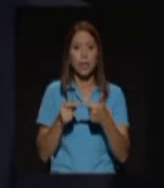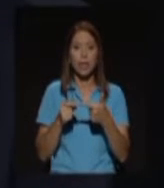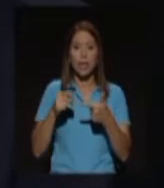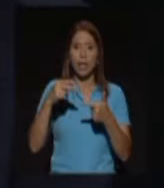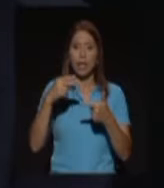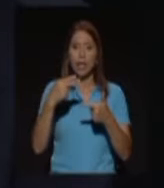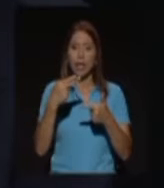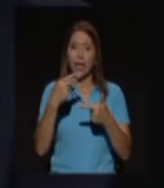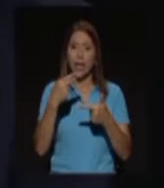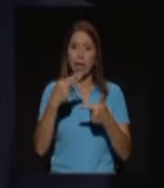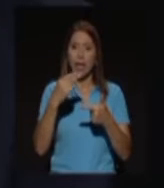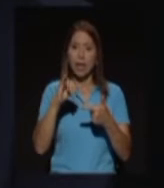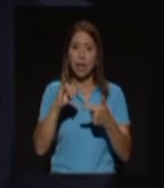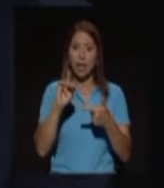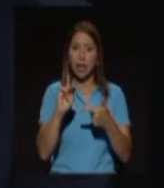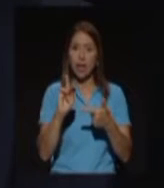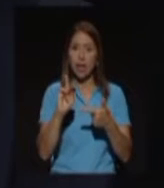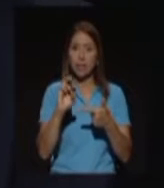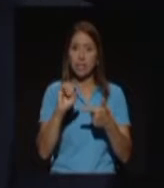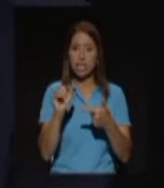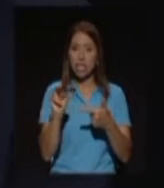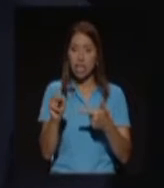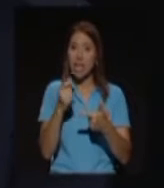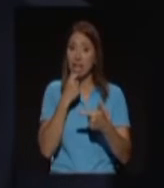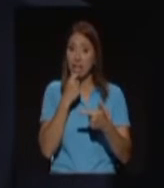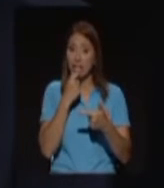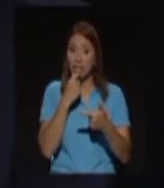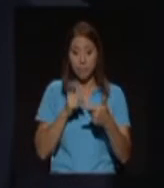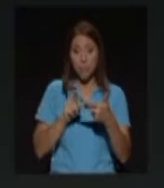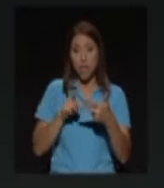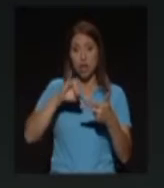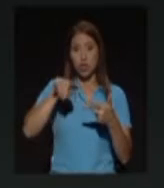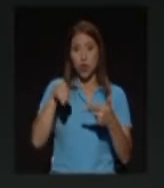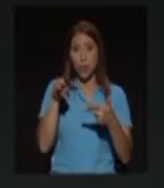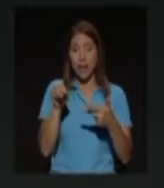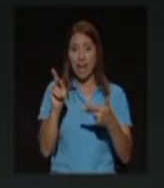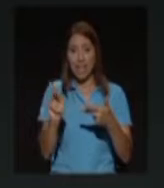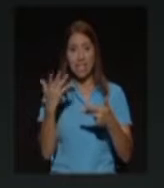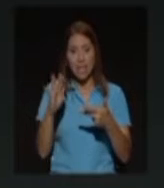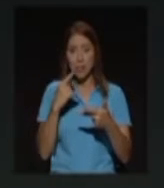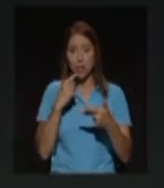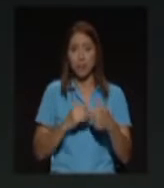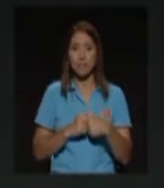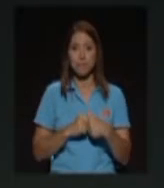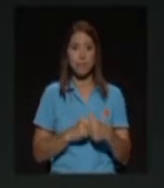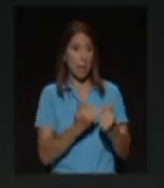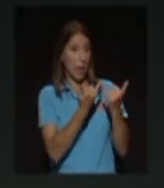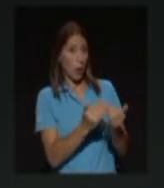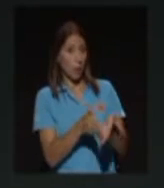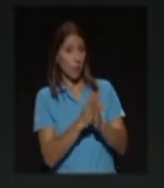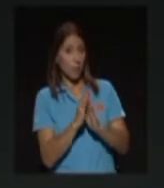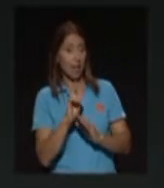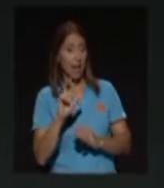Hicks en Inglaterra, ¿verdad? Y como el mismo John Maynard Keynes que ya mencioné. Don Federico, vamos a pedirle al canal